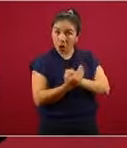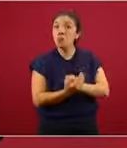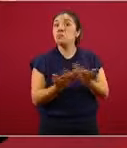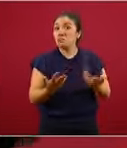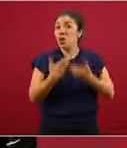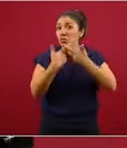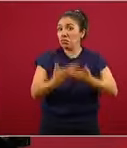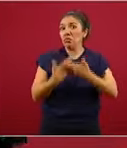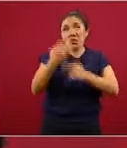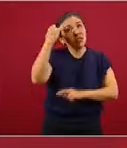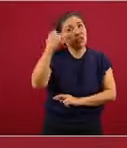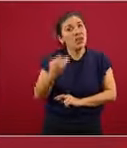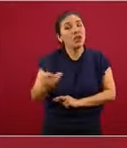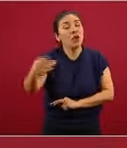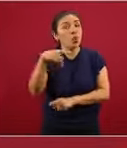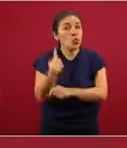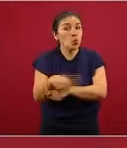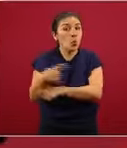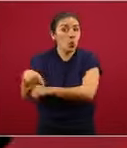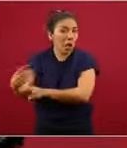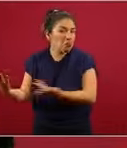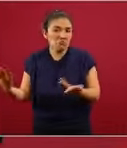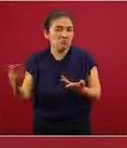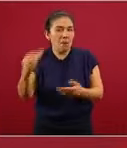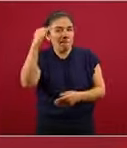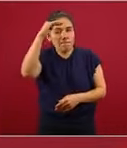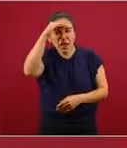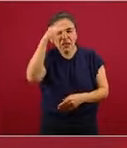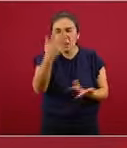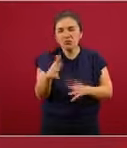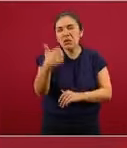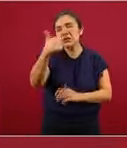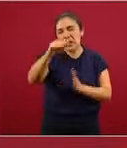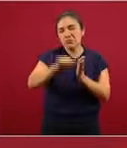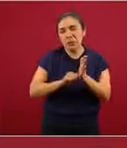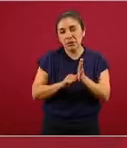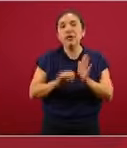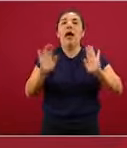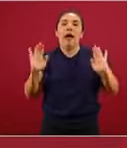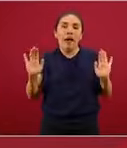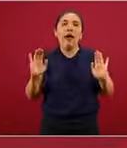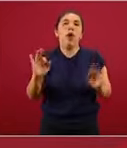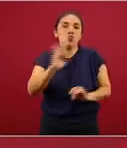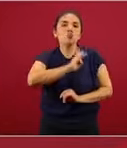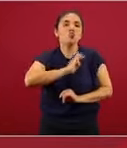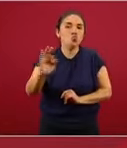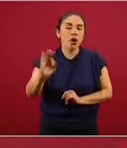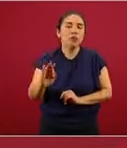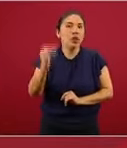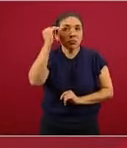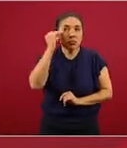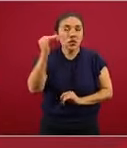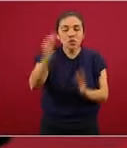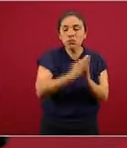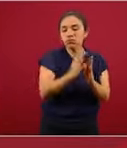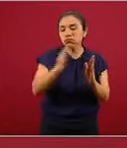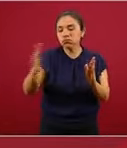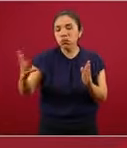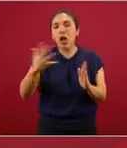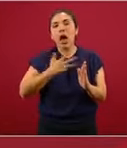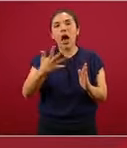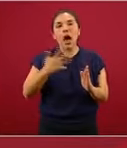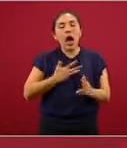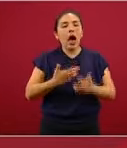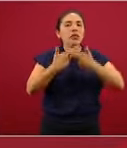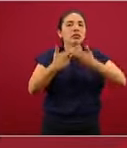suficiente duración, pensemos arbitrariamente 6 meses, entonces llegaremos a un punto en donde alcancemos la